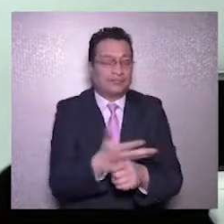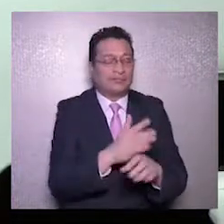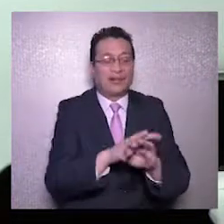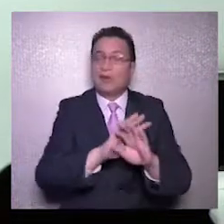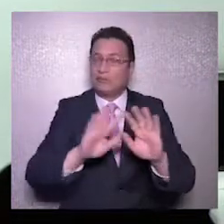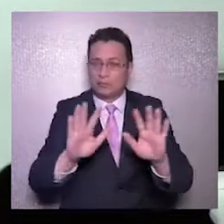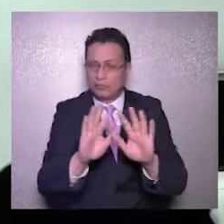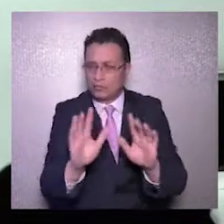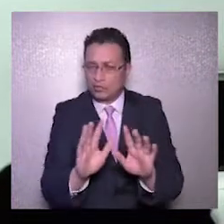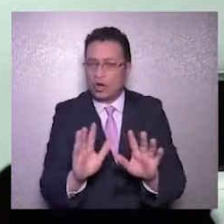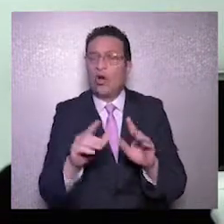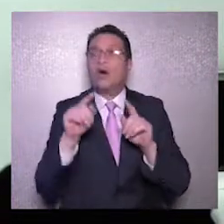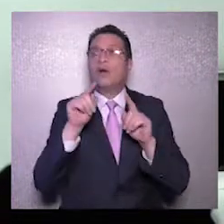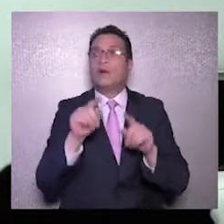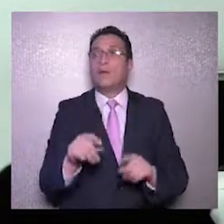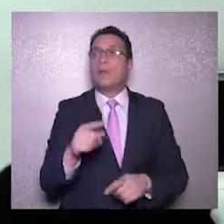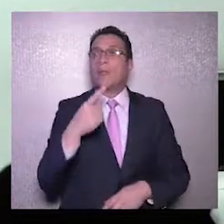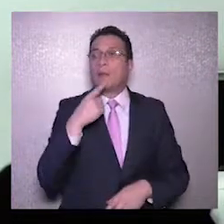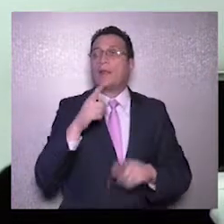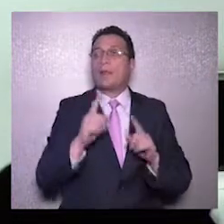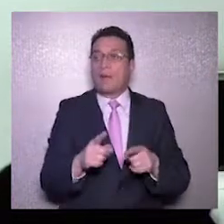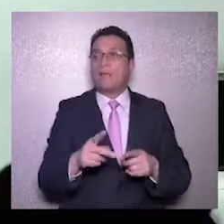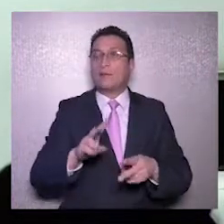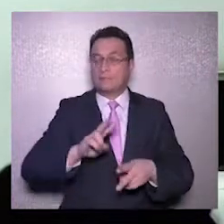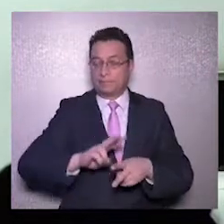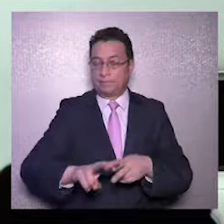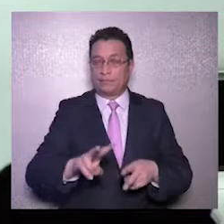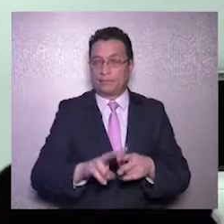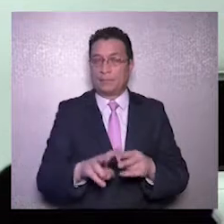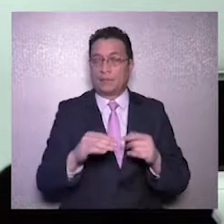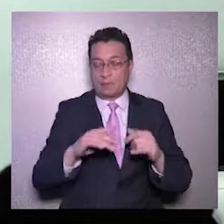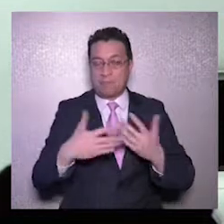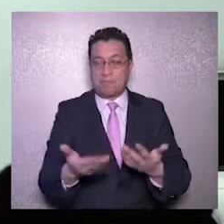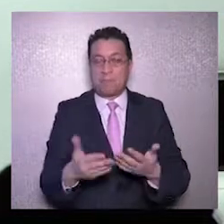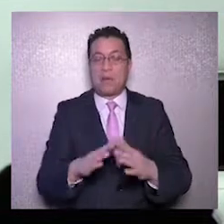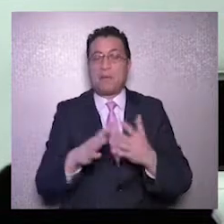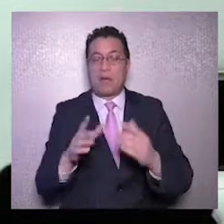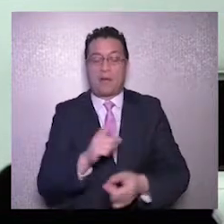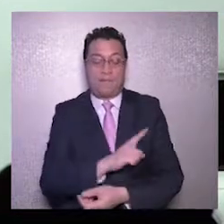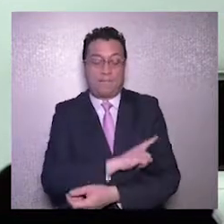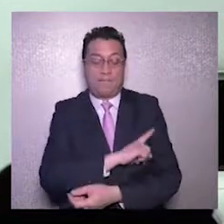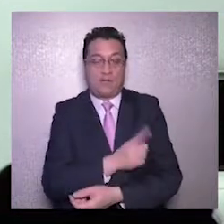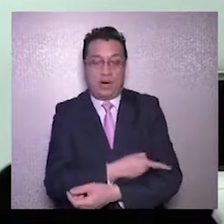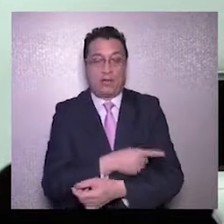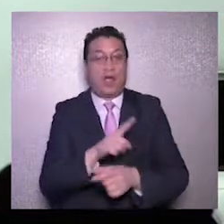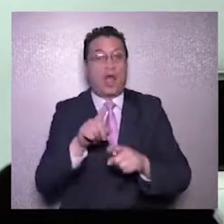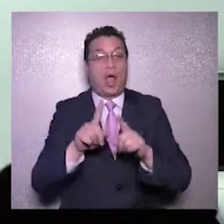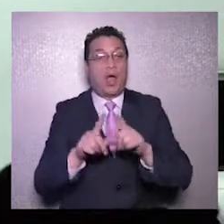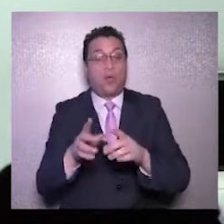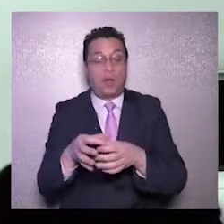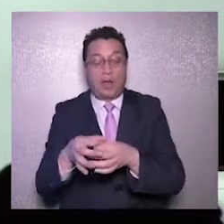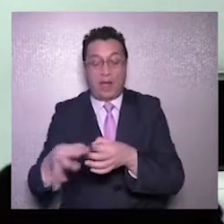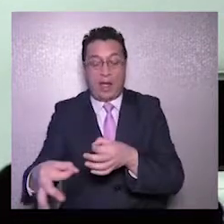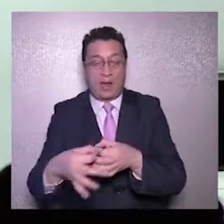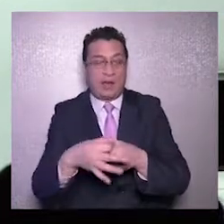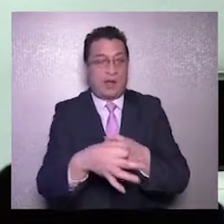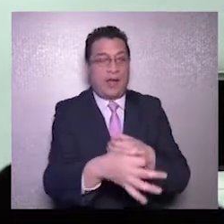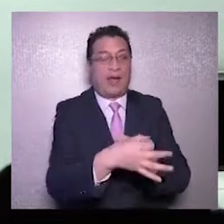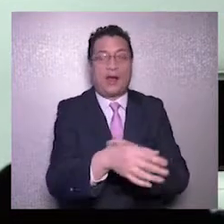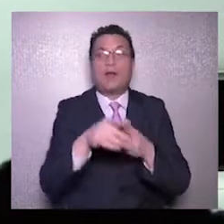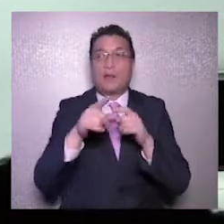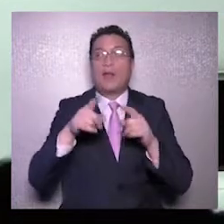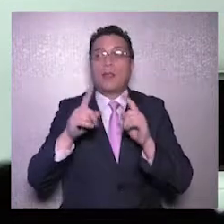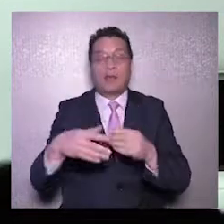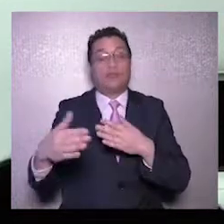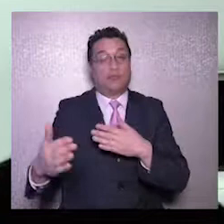raras, es tratar de fortalecer ciertas áreas que son relevantes y que se nos vienen encima y que ya están